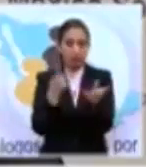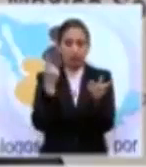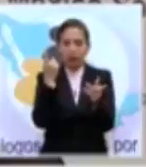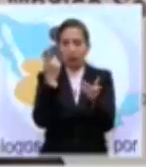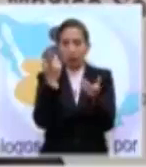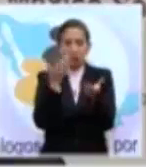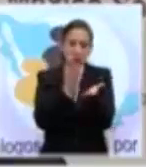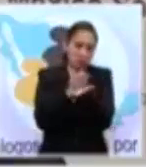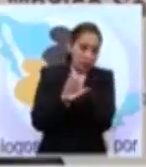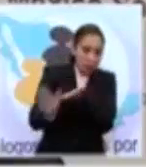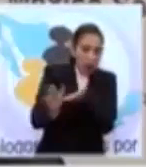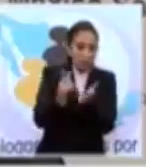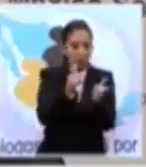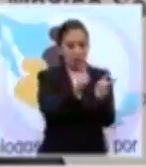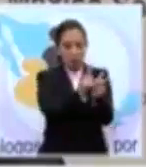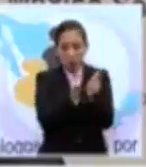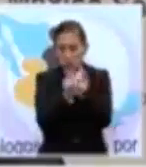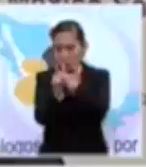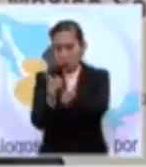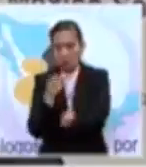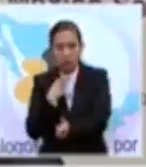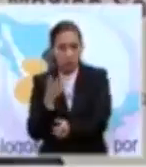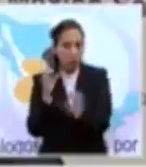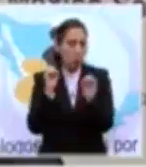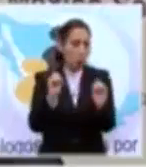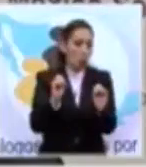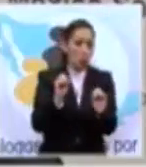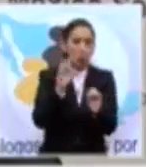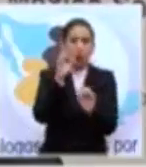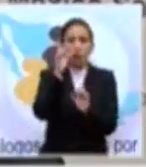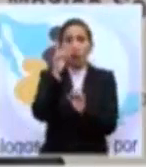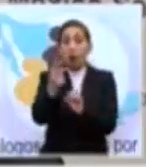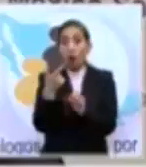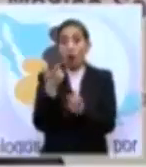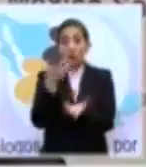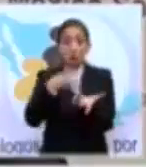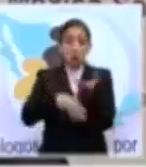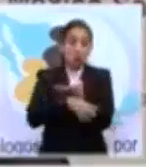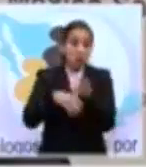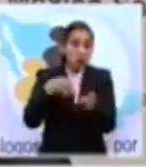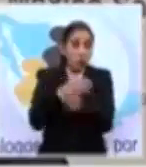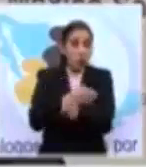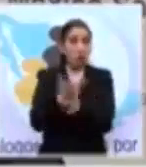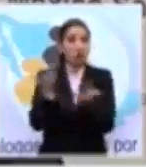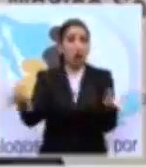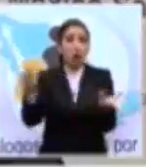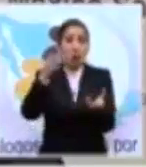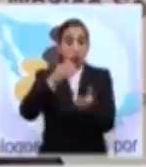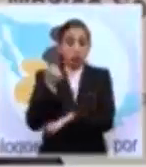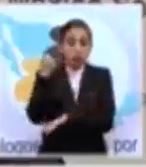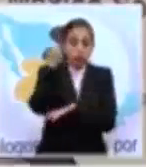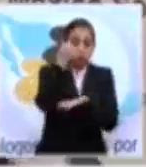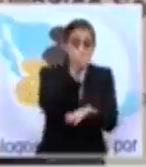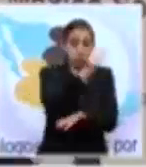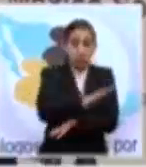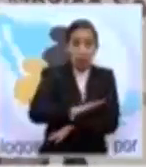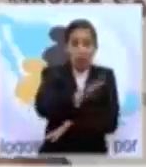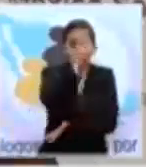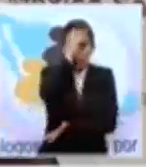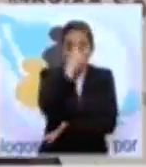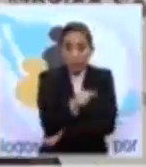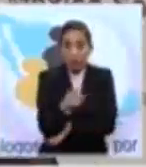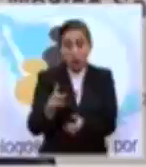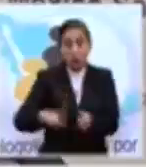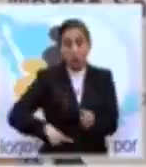Independientemente del partido que gobierne, independientemente de los recursos que se han destinado a estas áreas, no solo por parte de los